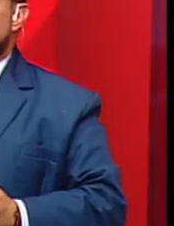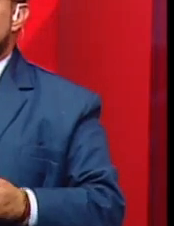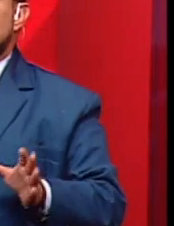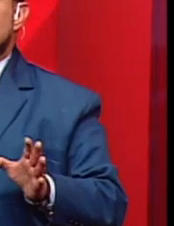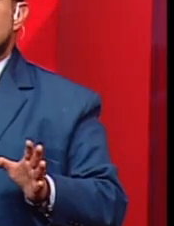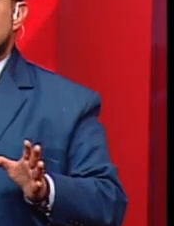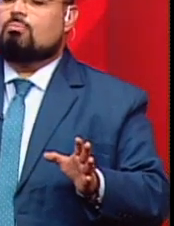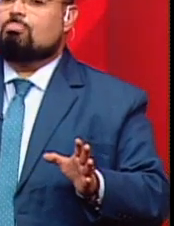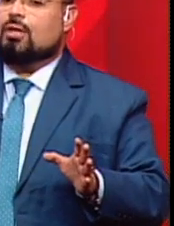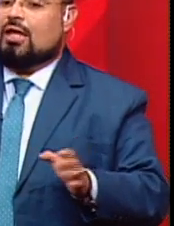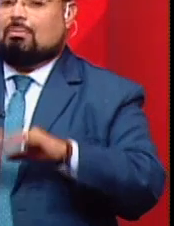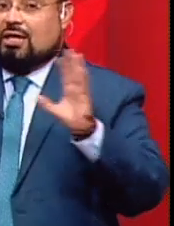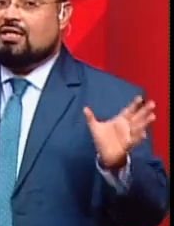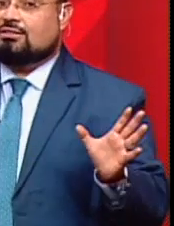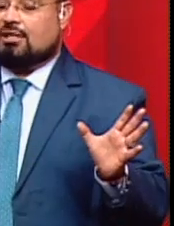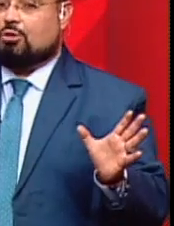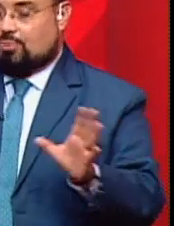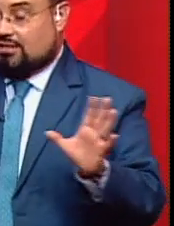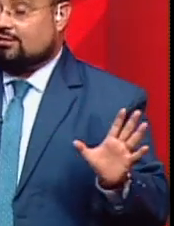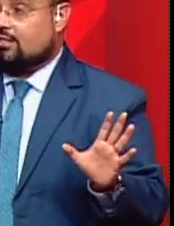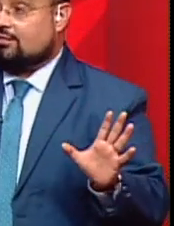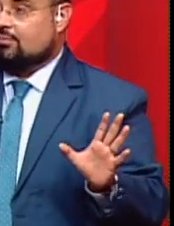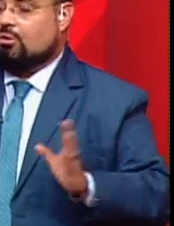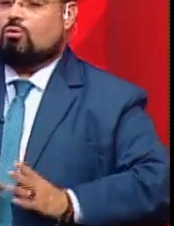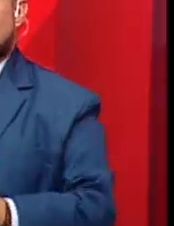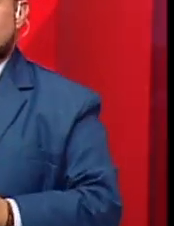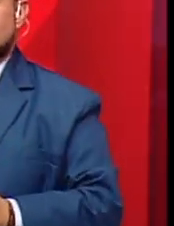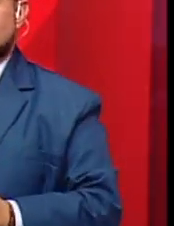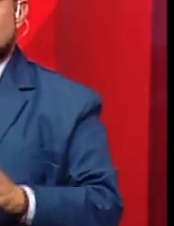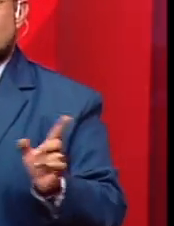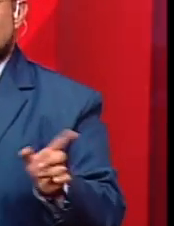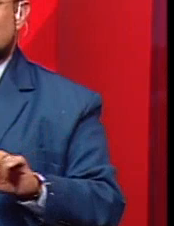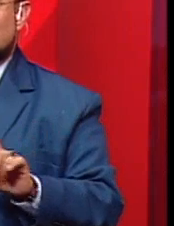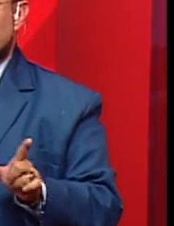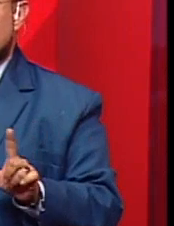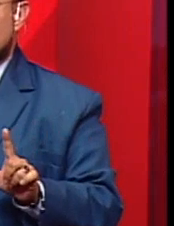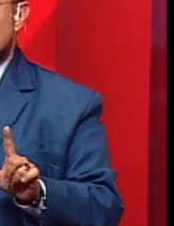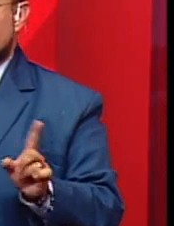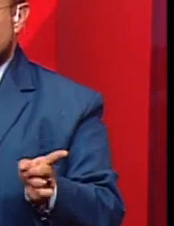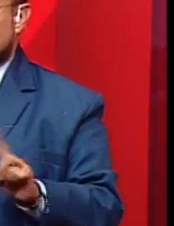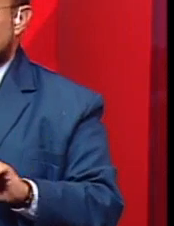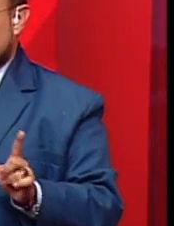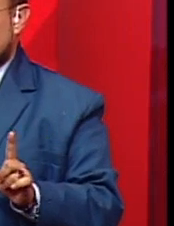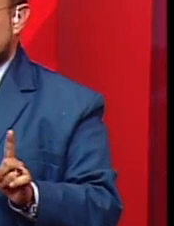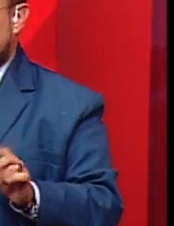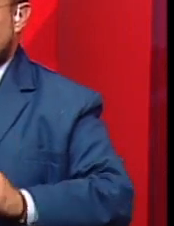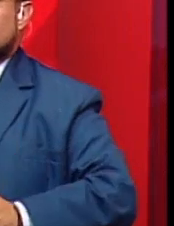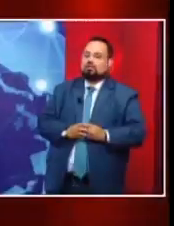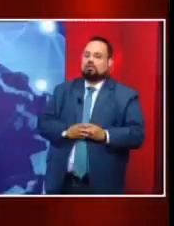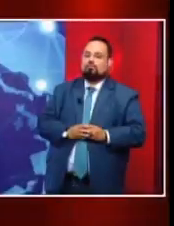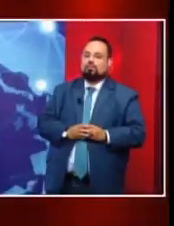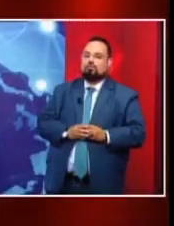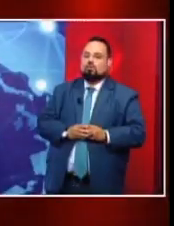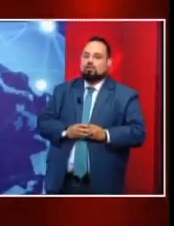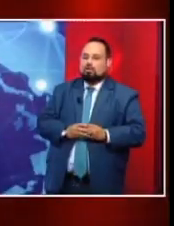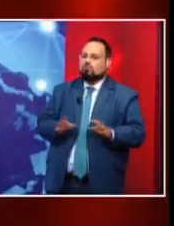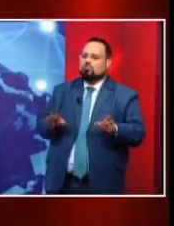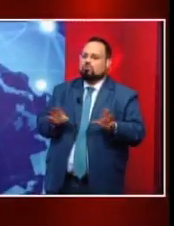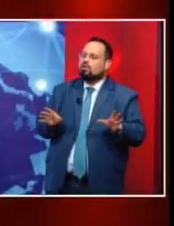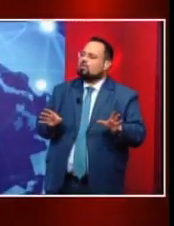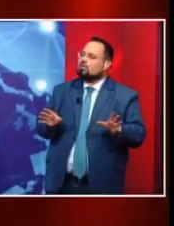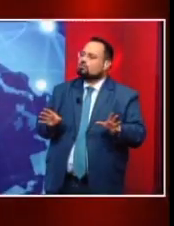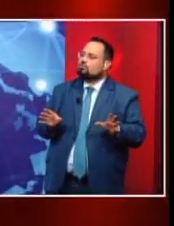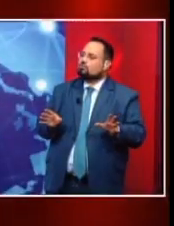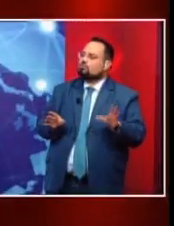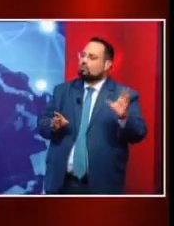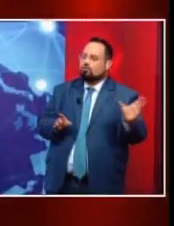veo. Veo en apariencia, pero parece ser así por lo que vemos en estas ya dos visitas recíprocas que han habido, que hay una muy